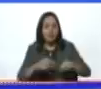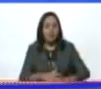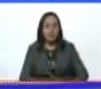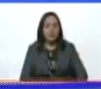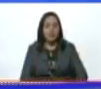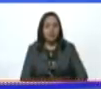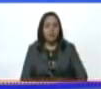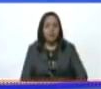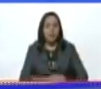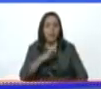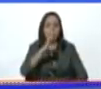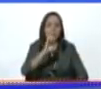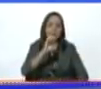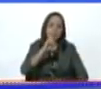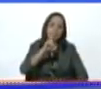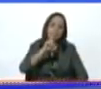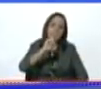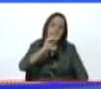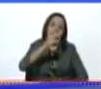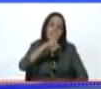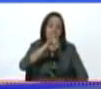Pequiven, PDVSA.